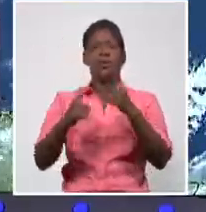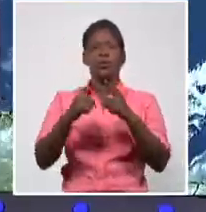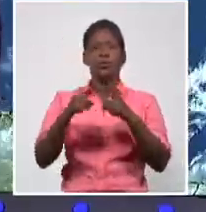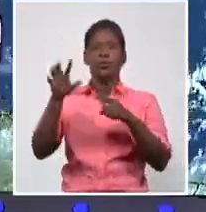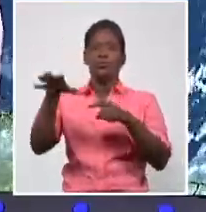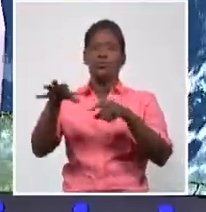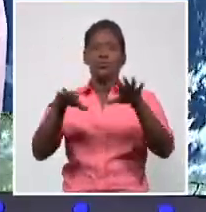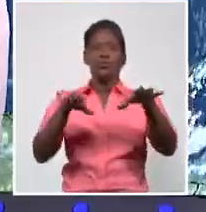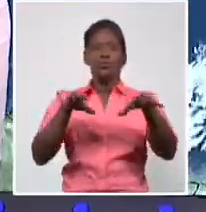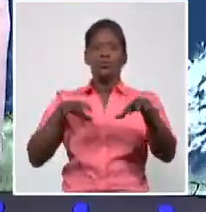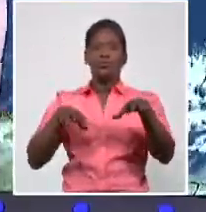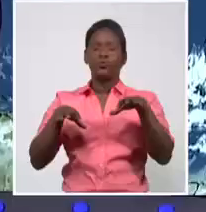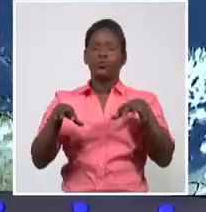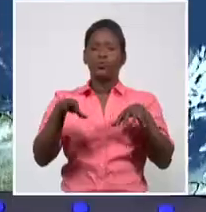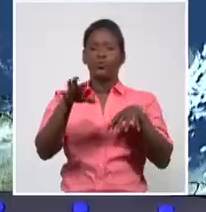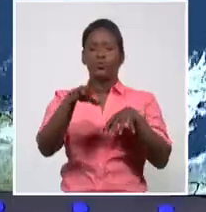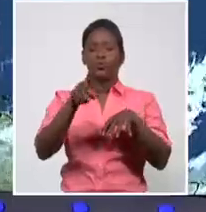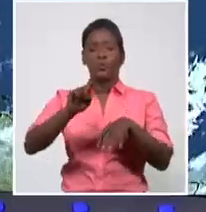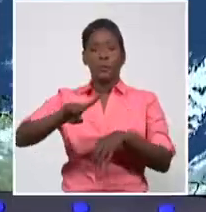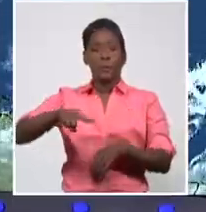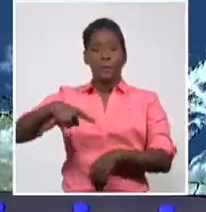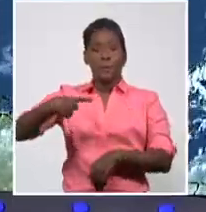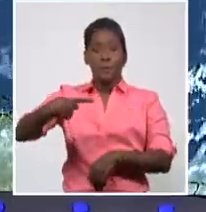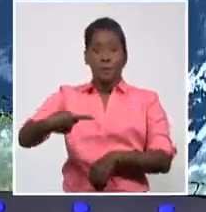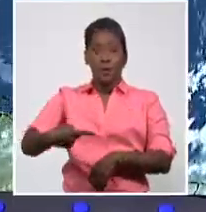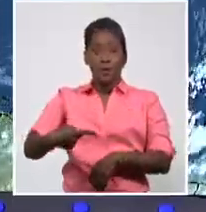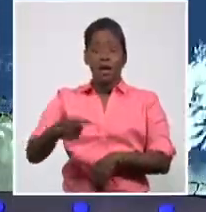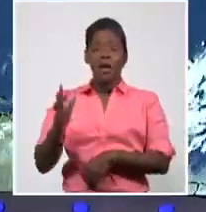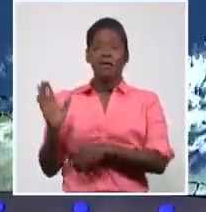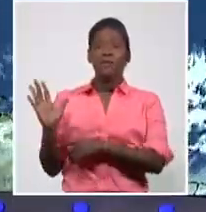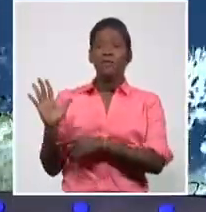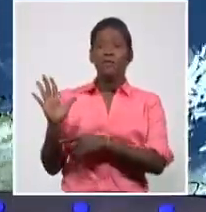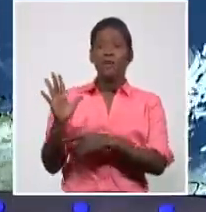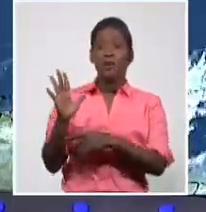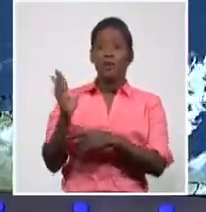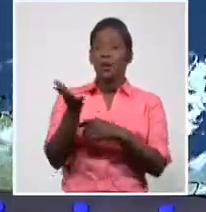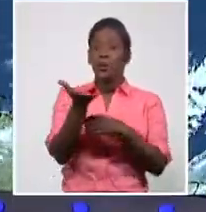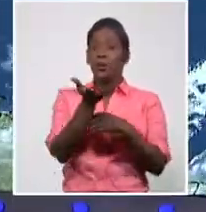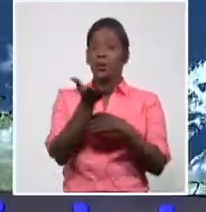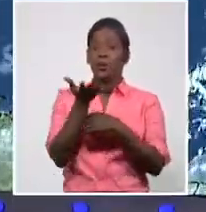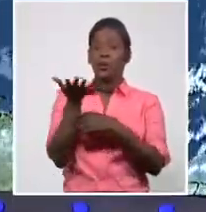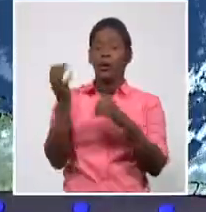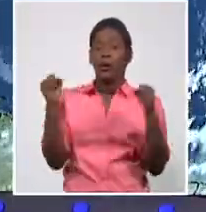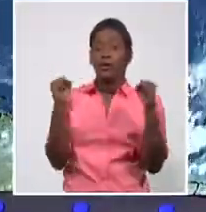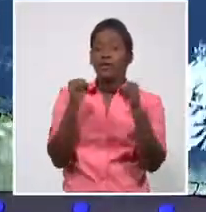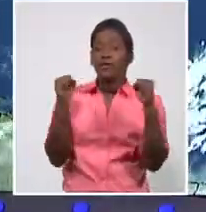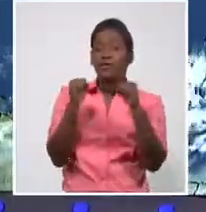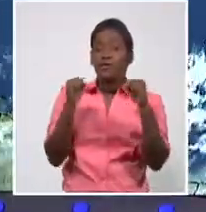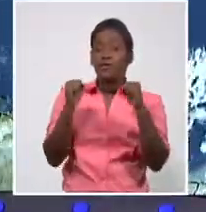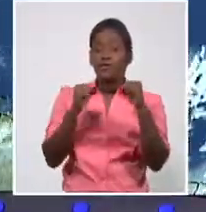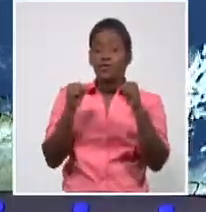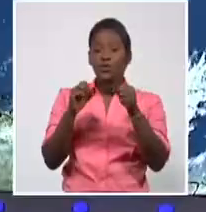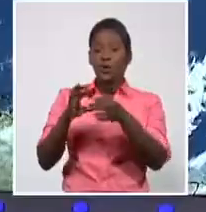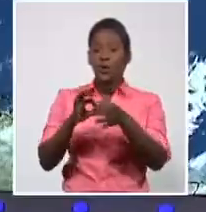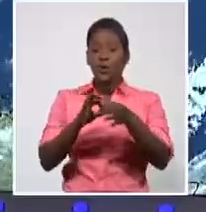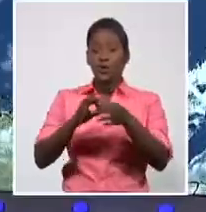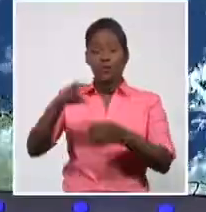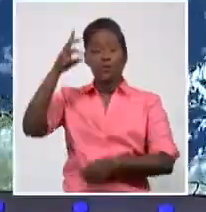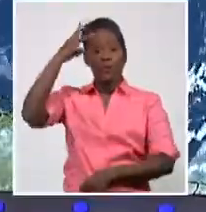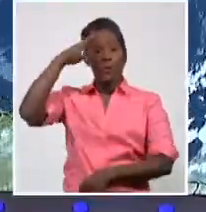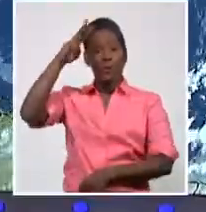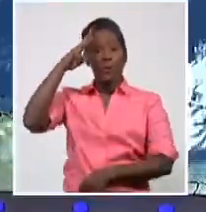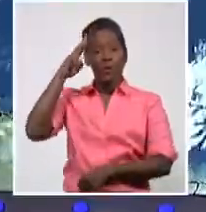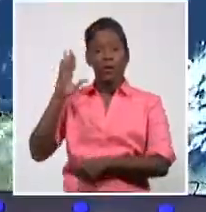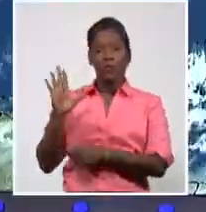nuestro territorio. Y para mañana, sin embargo, un frente frío comenzará a avanzar por el Golfo de México. Debe aproximarse en la noche